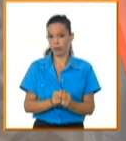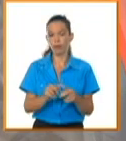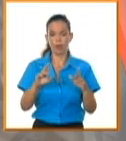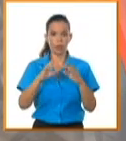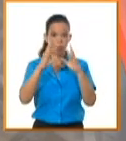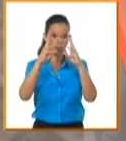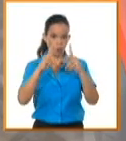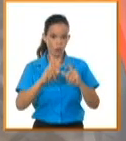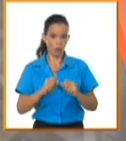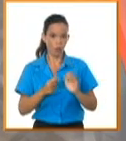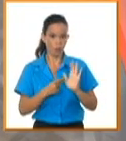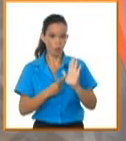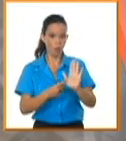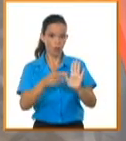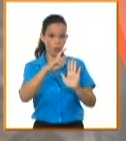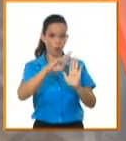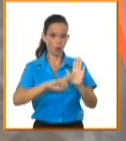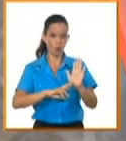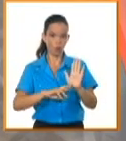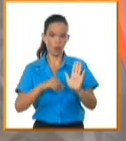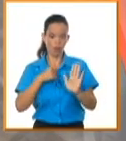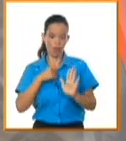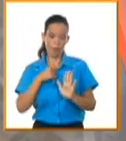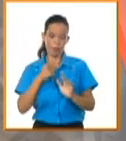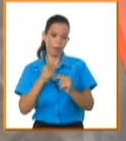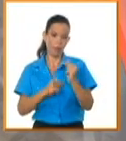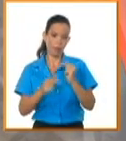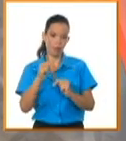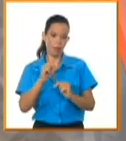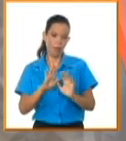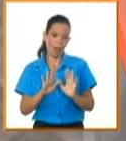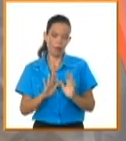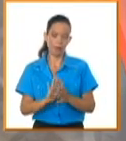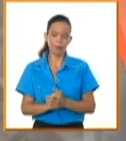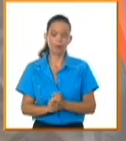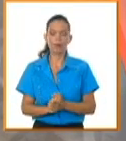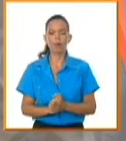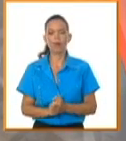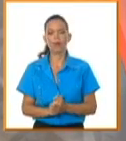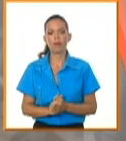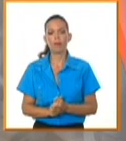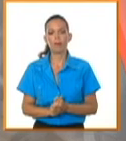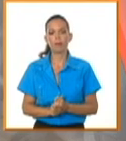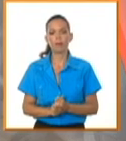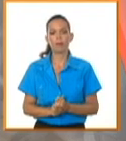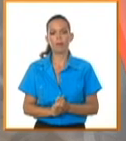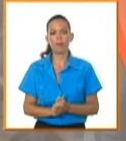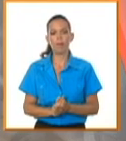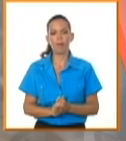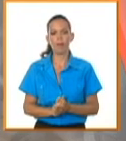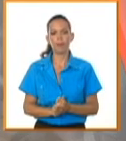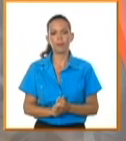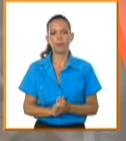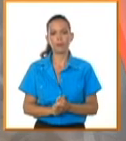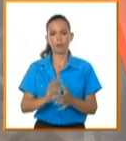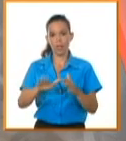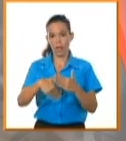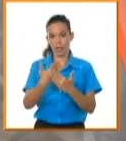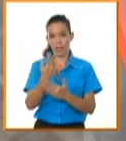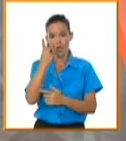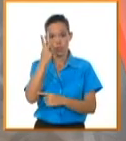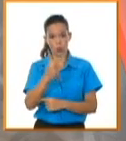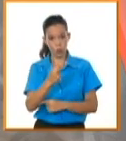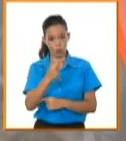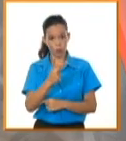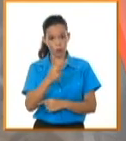yo creo que para mí sería incluso lo principal no a la hora de dar esta información el pasado día 2 Yo